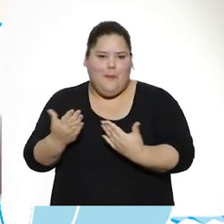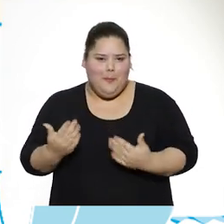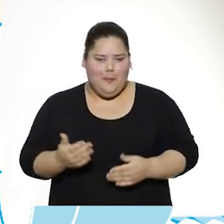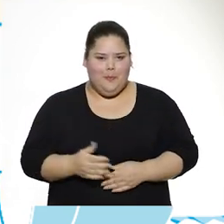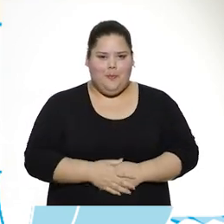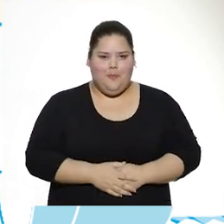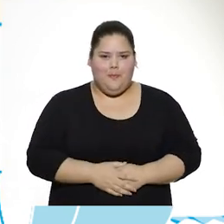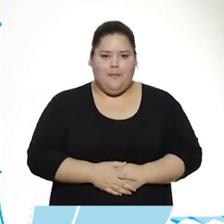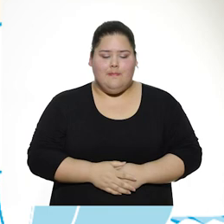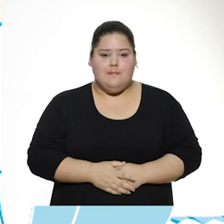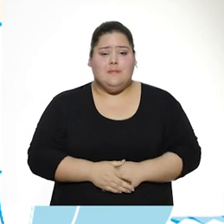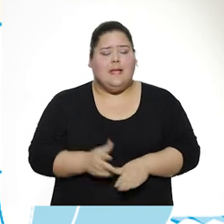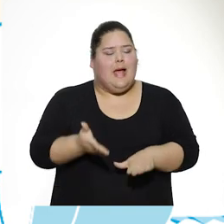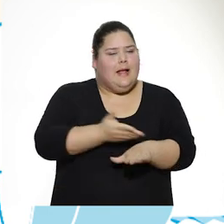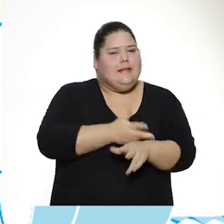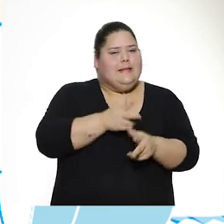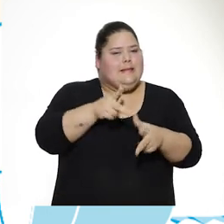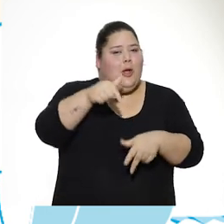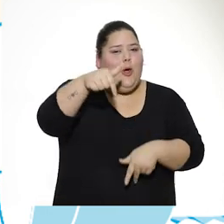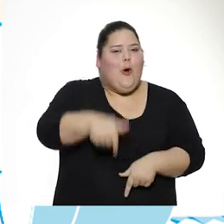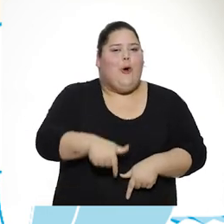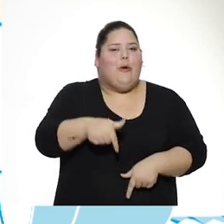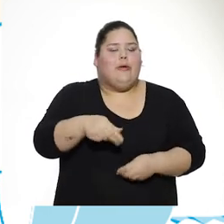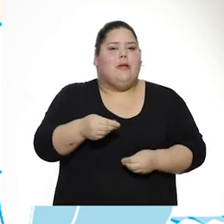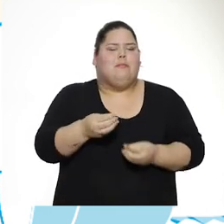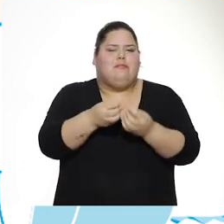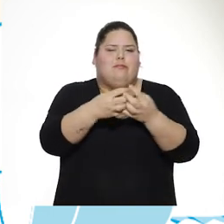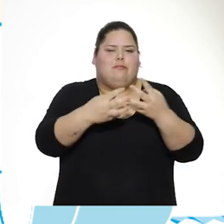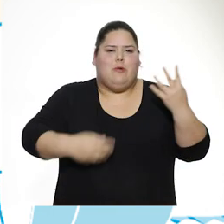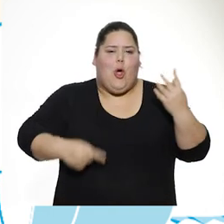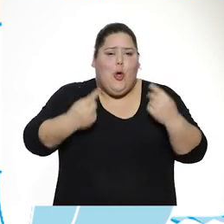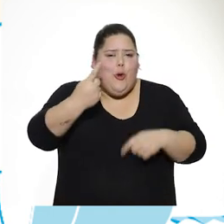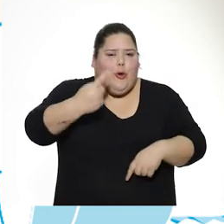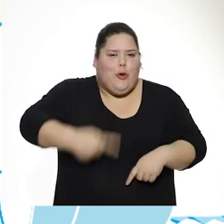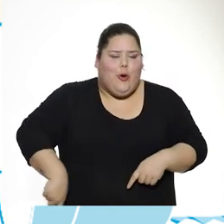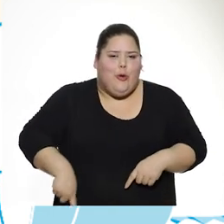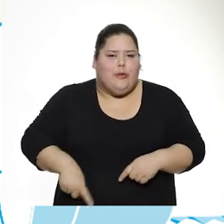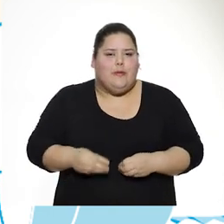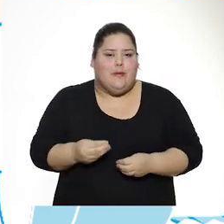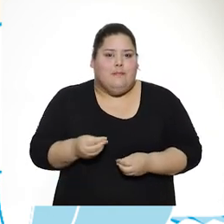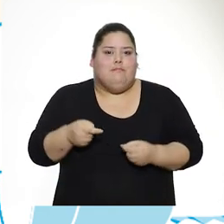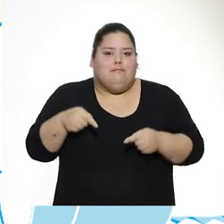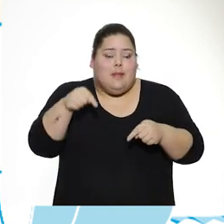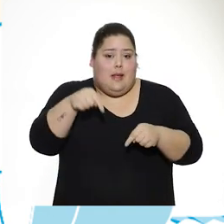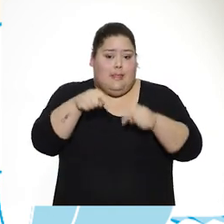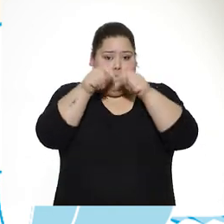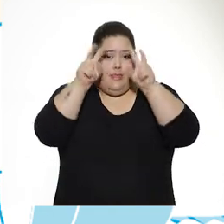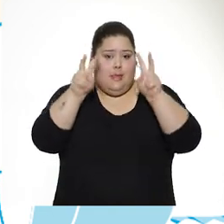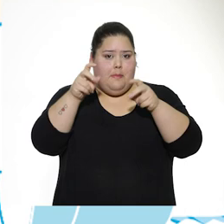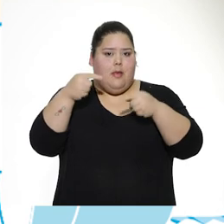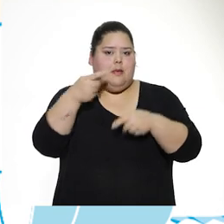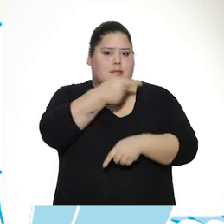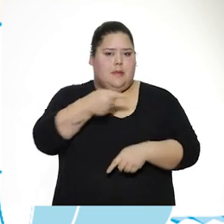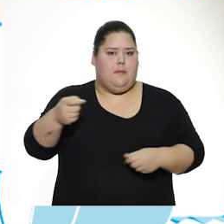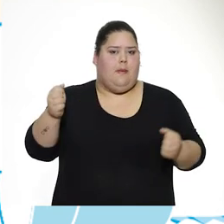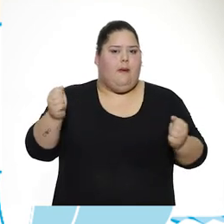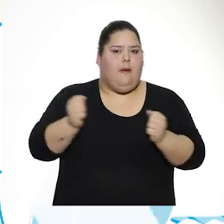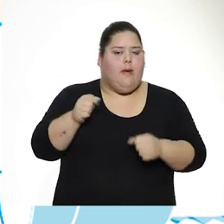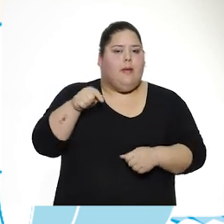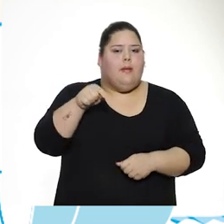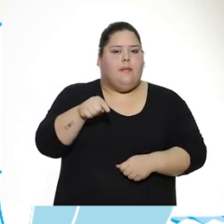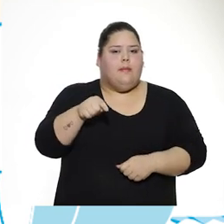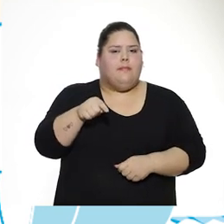relación más cercana. Como te decía, el día de hoy tenemos un montón de material y el tema Semana de